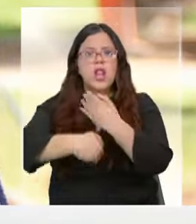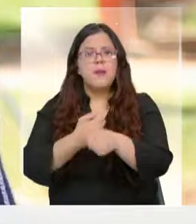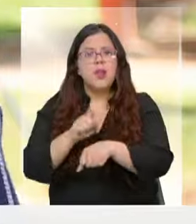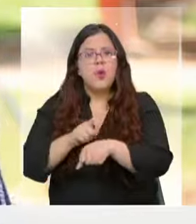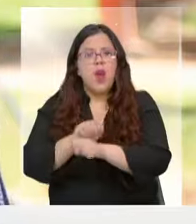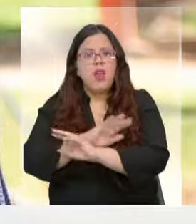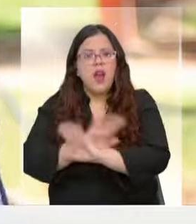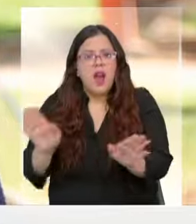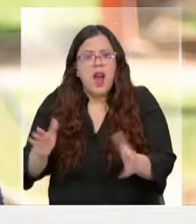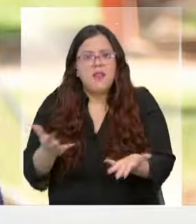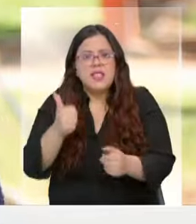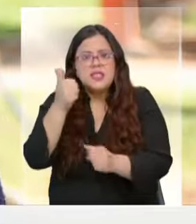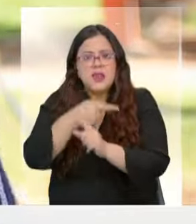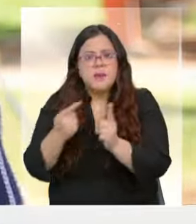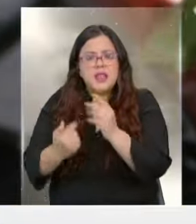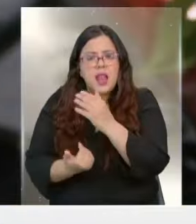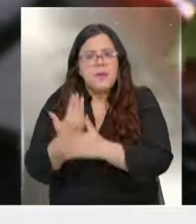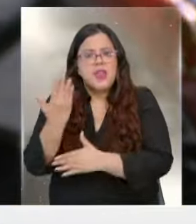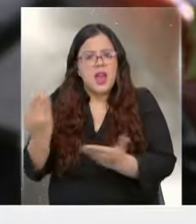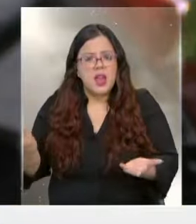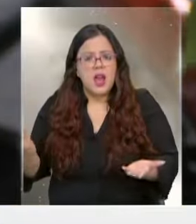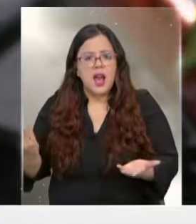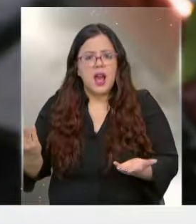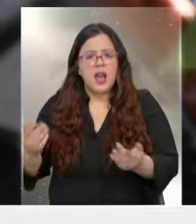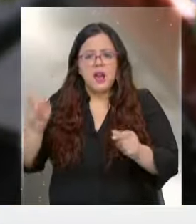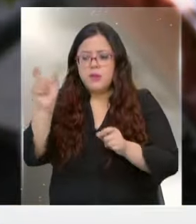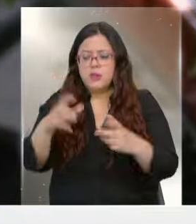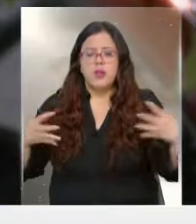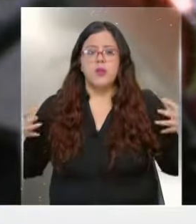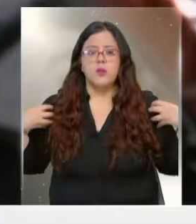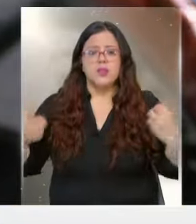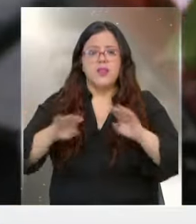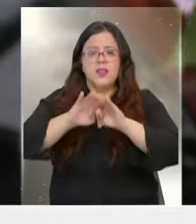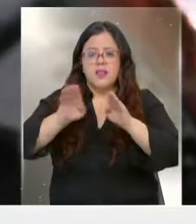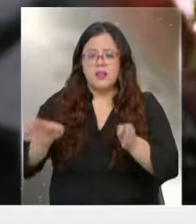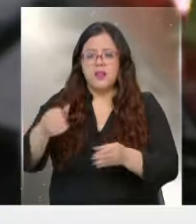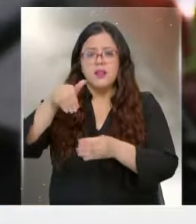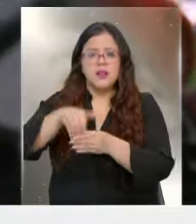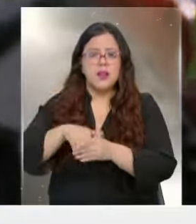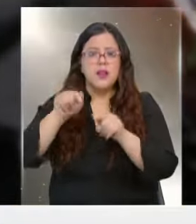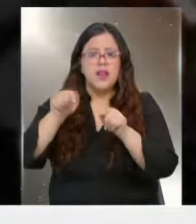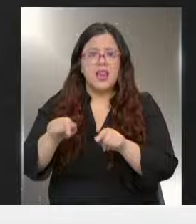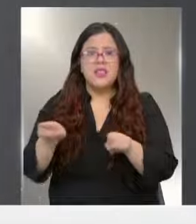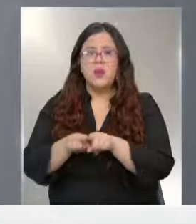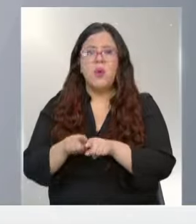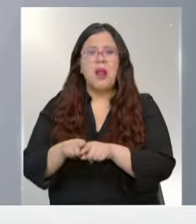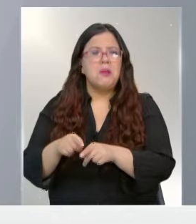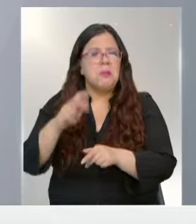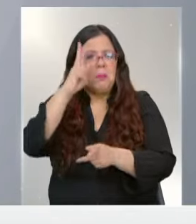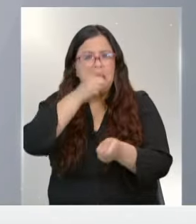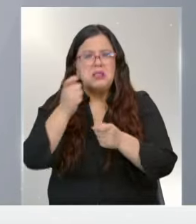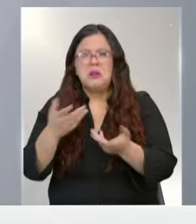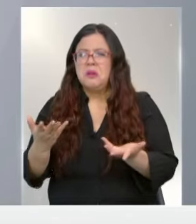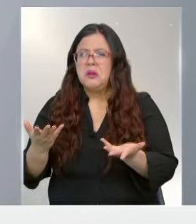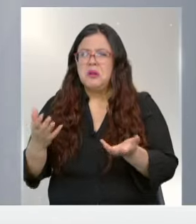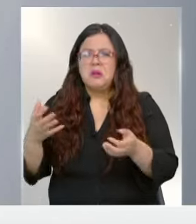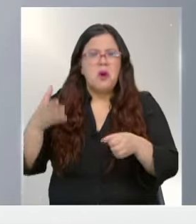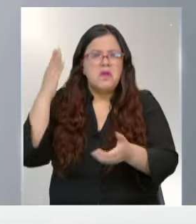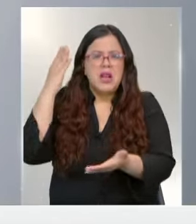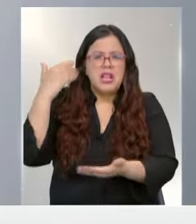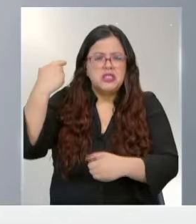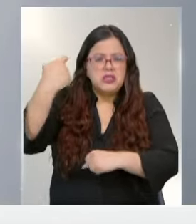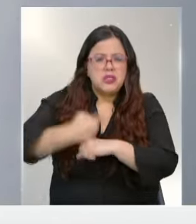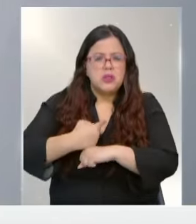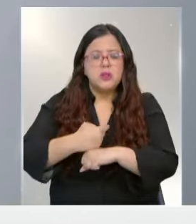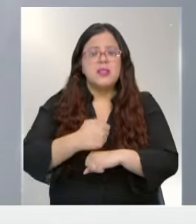mañana, 6 y media de la mañana. Ser vocal de mesa realmente fue como técnicamente esclavizarnos. 7 para la 1 de la mañana